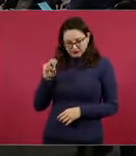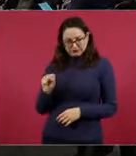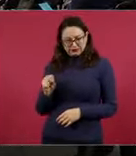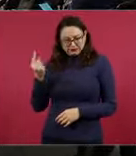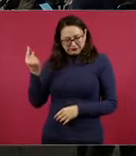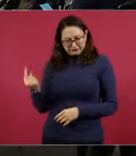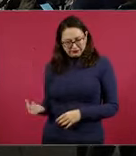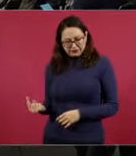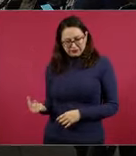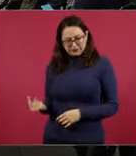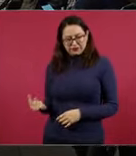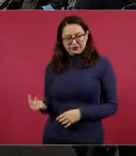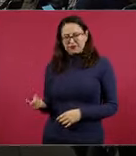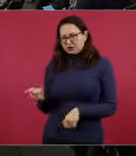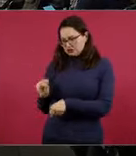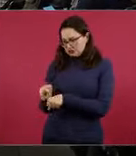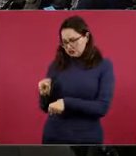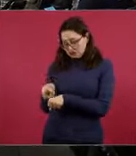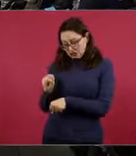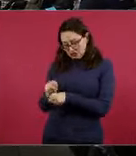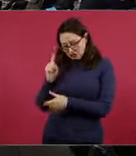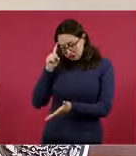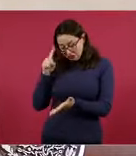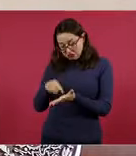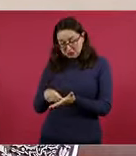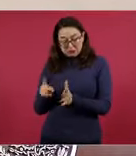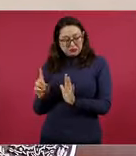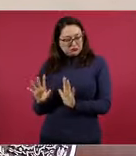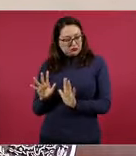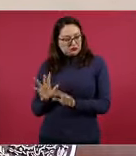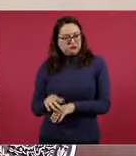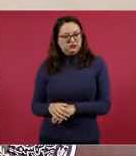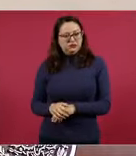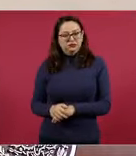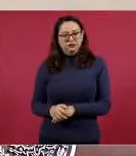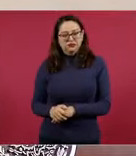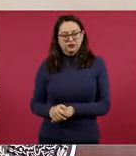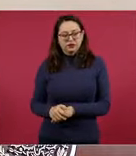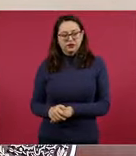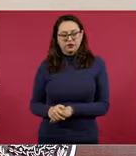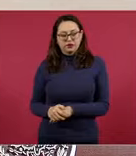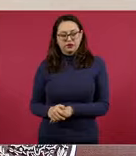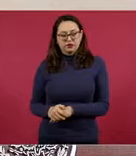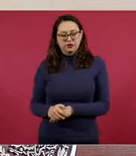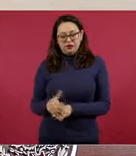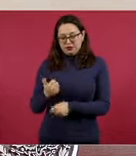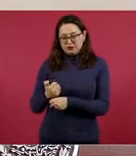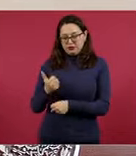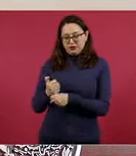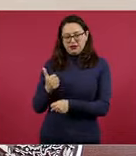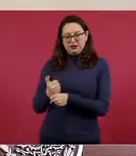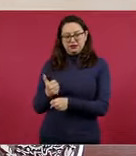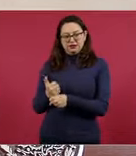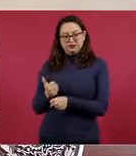pues yo creo que en la secundaria, como la primaria,